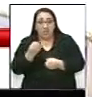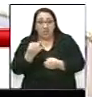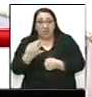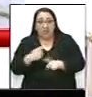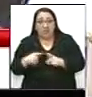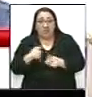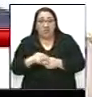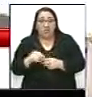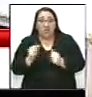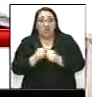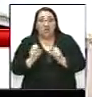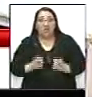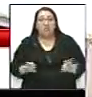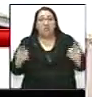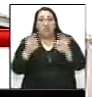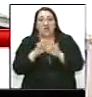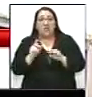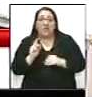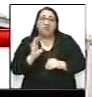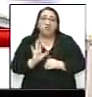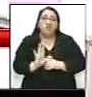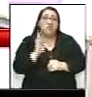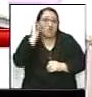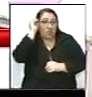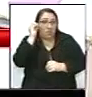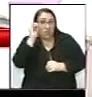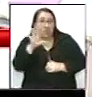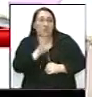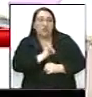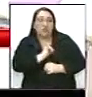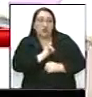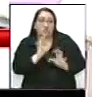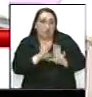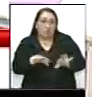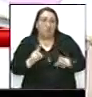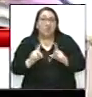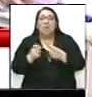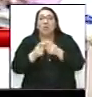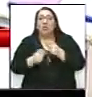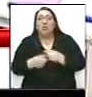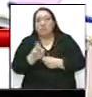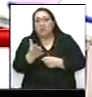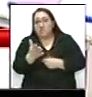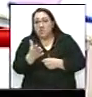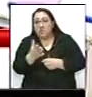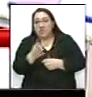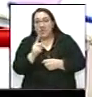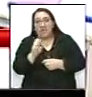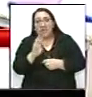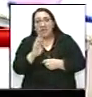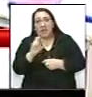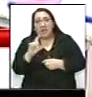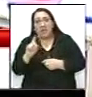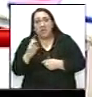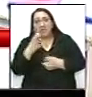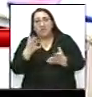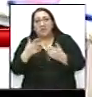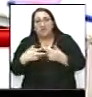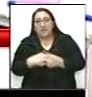reiterarles la importancia de su posición institucional. El congresista de Belaunde me pide una